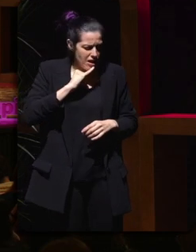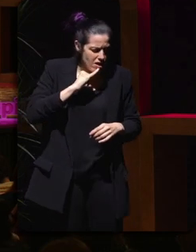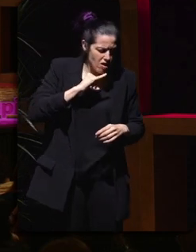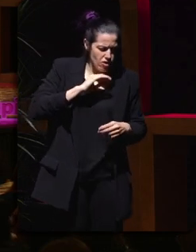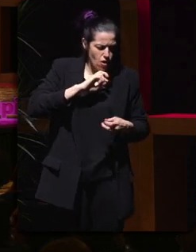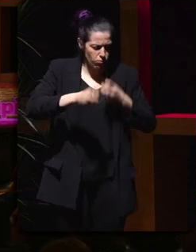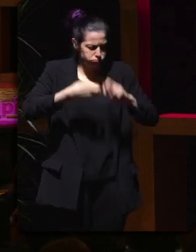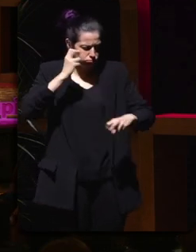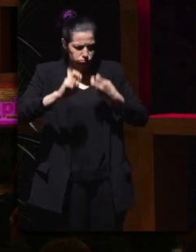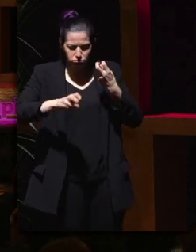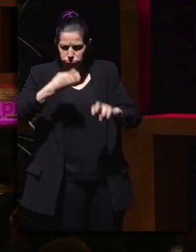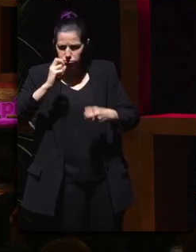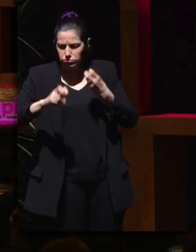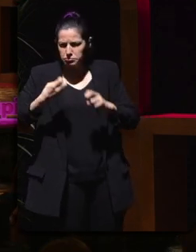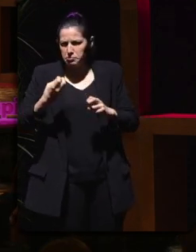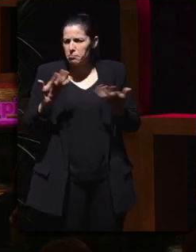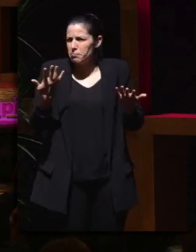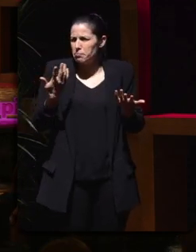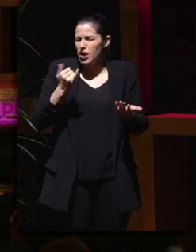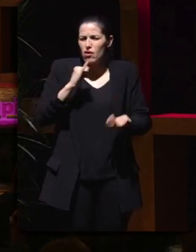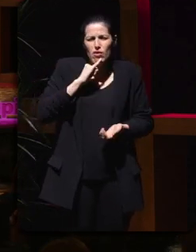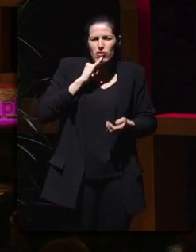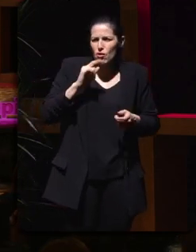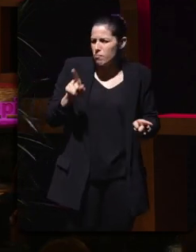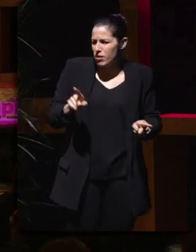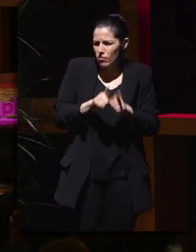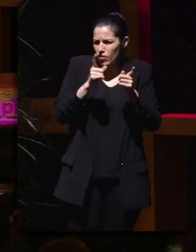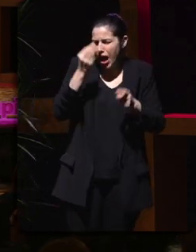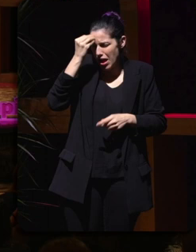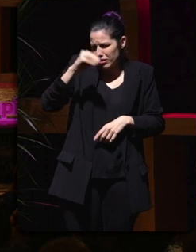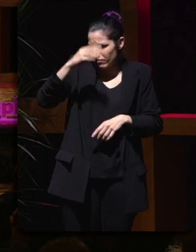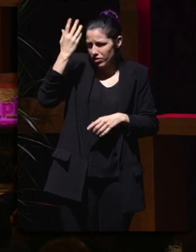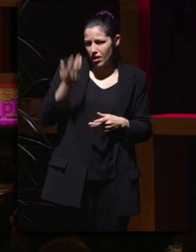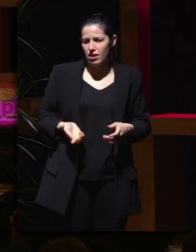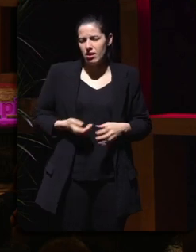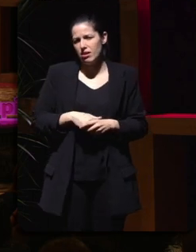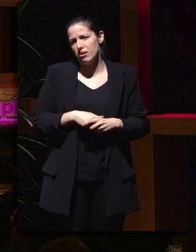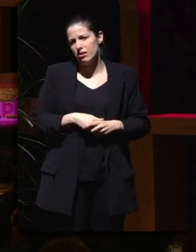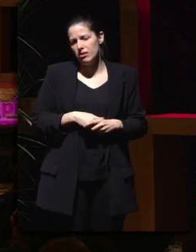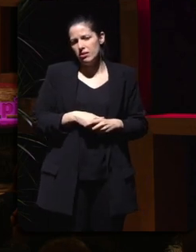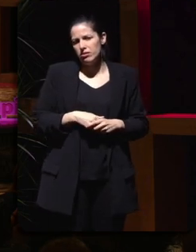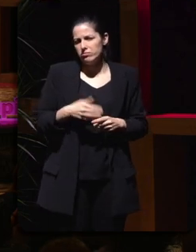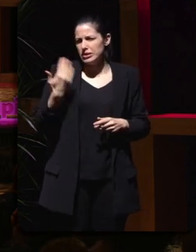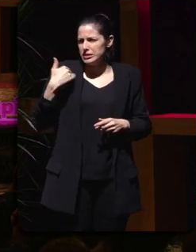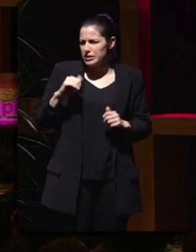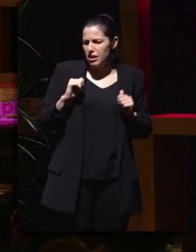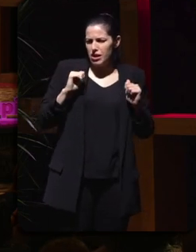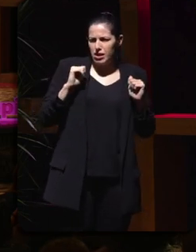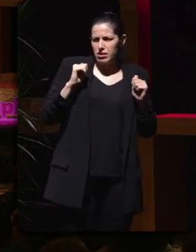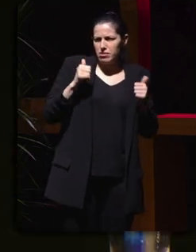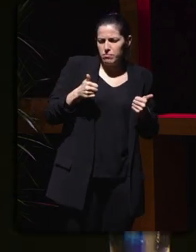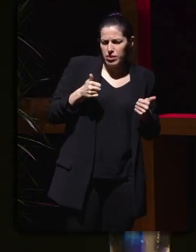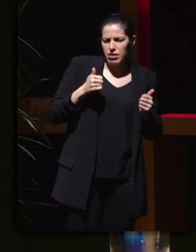cualquier lengua artificial de hecho desde la primera gramática de la lengua en el año 1700 y pico se decía